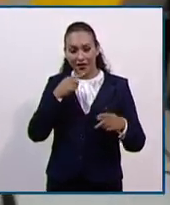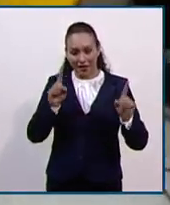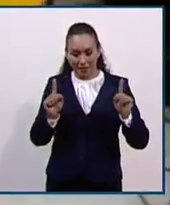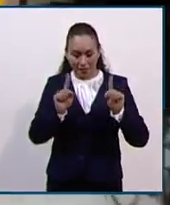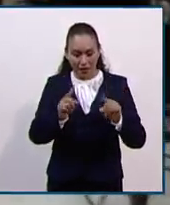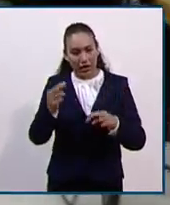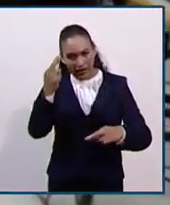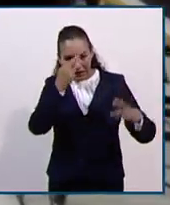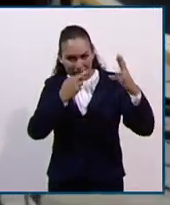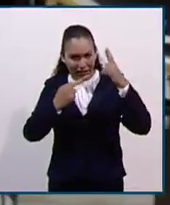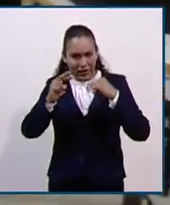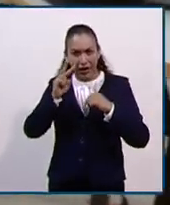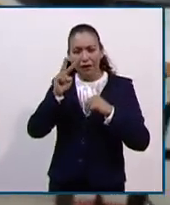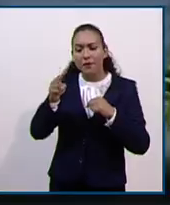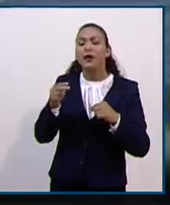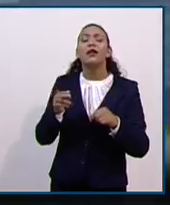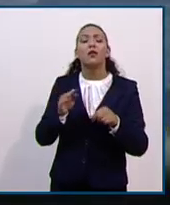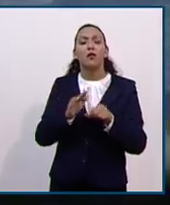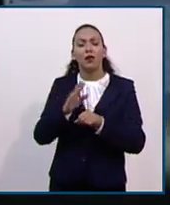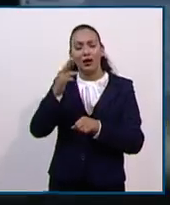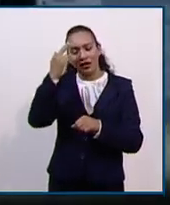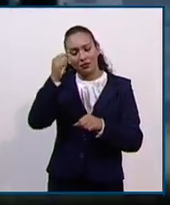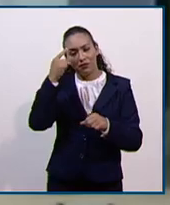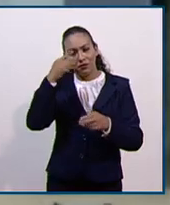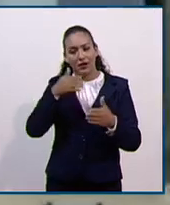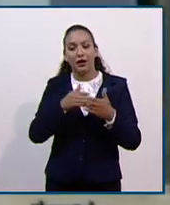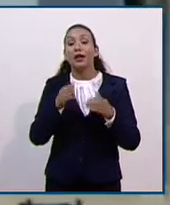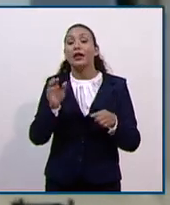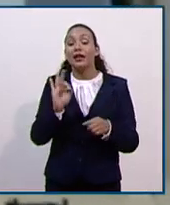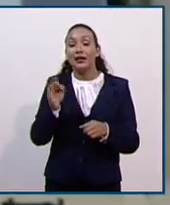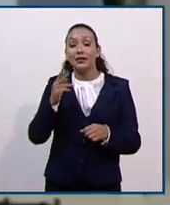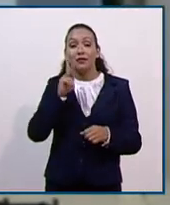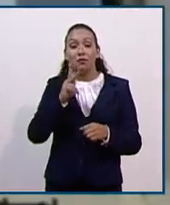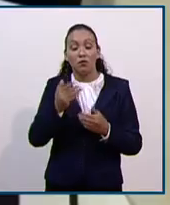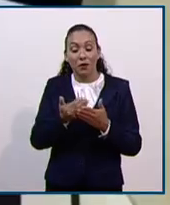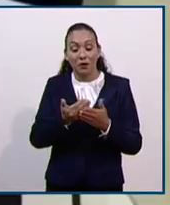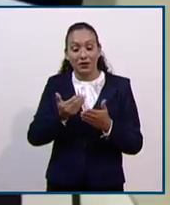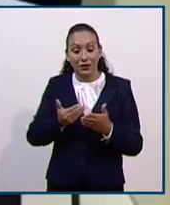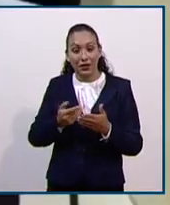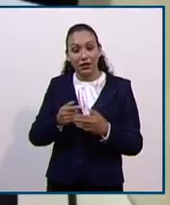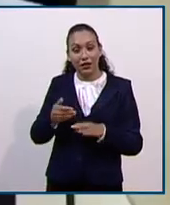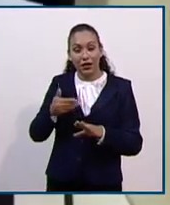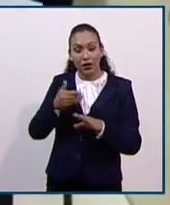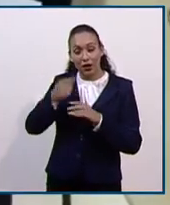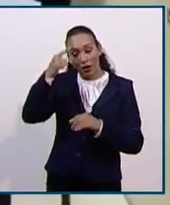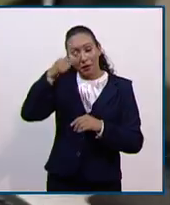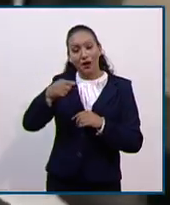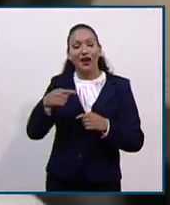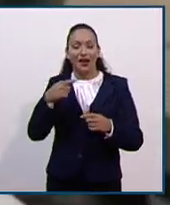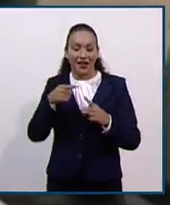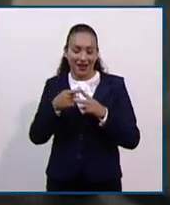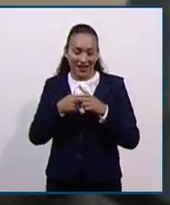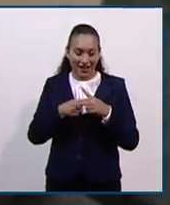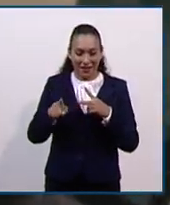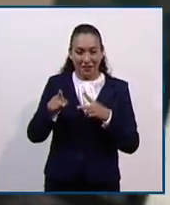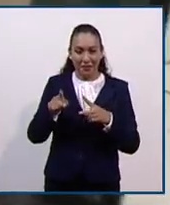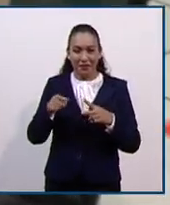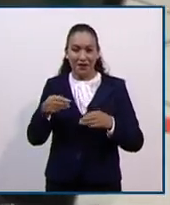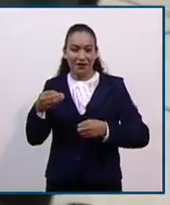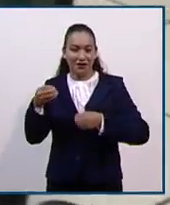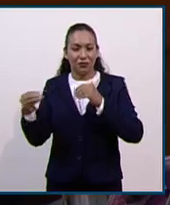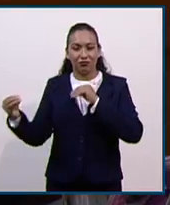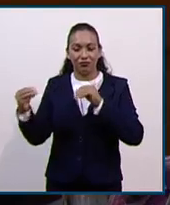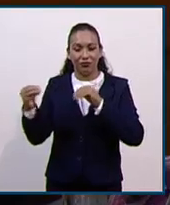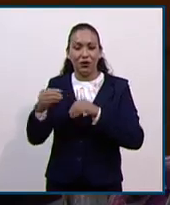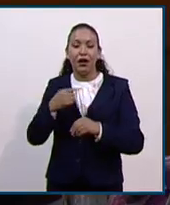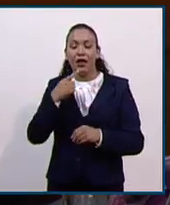las causas de impedimento que se hayan presentado previamente contra los mismos juzgadores de amparo, aun cuando la recusación ya